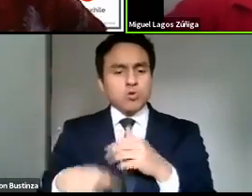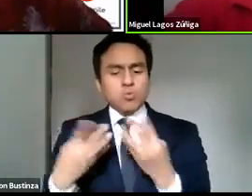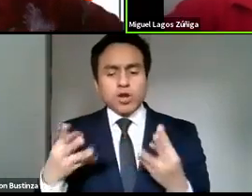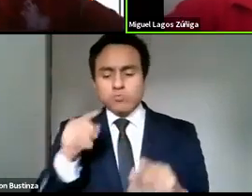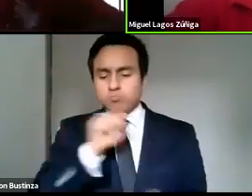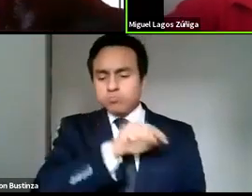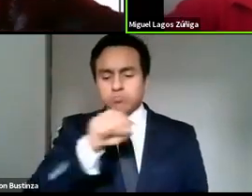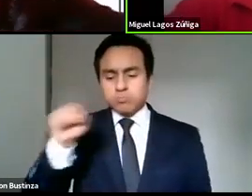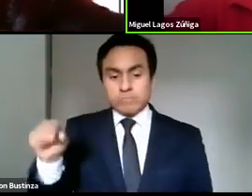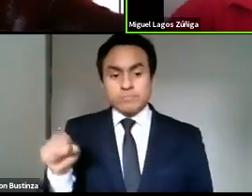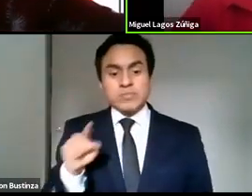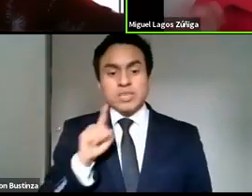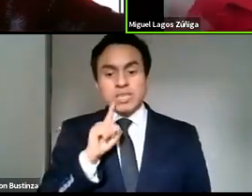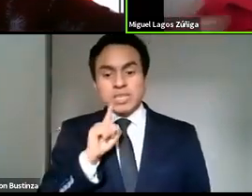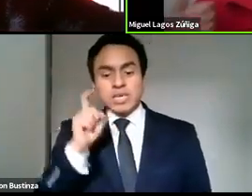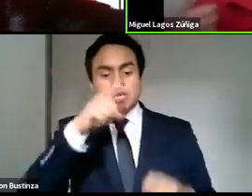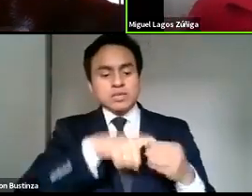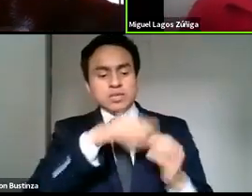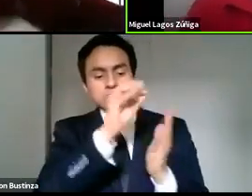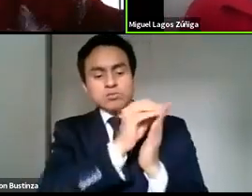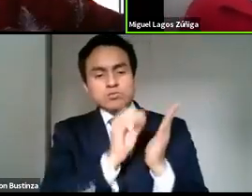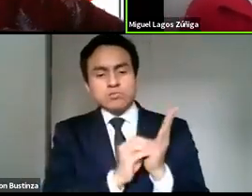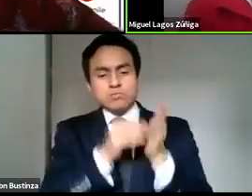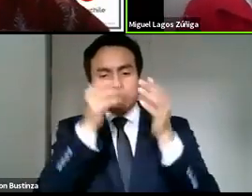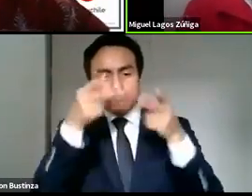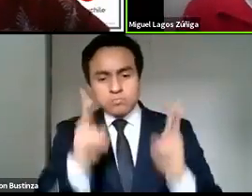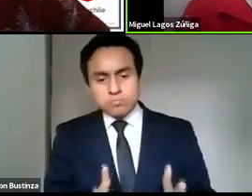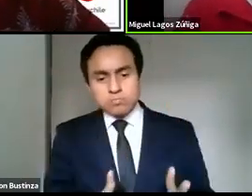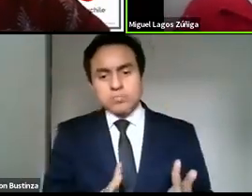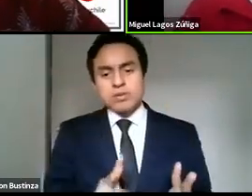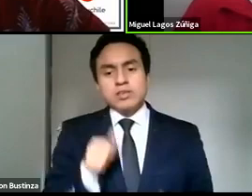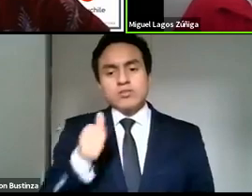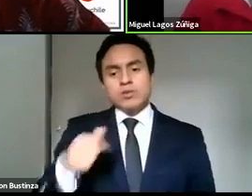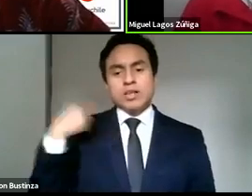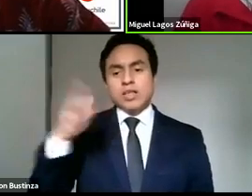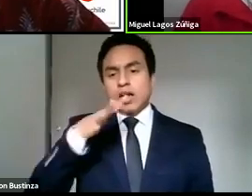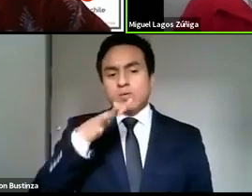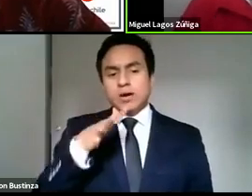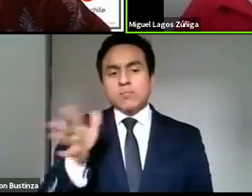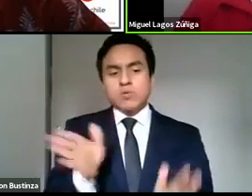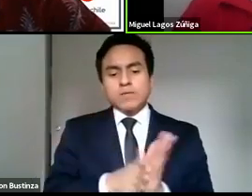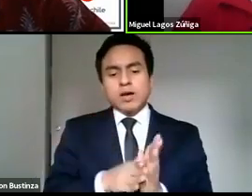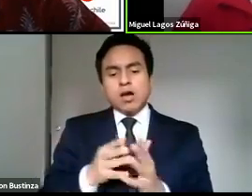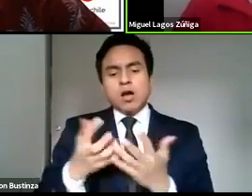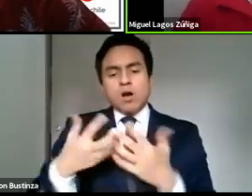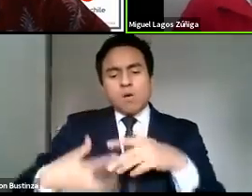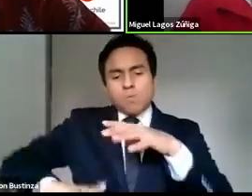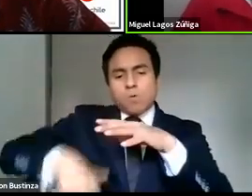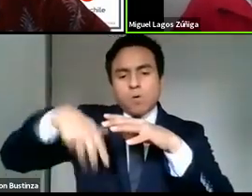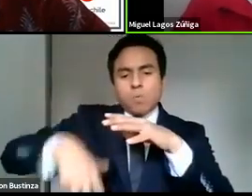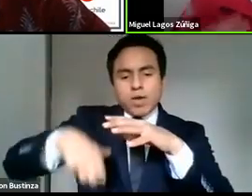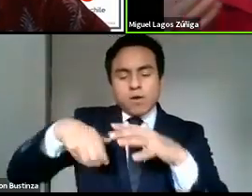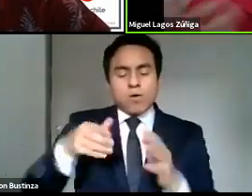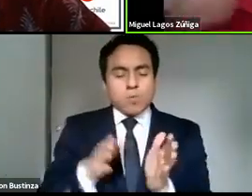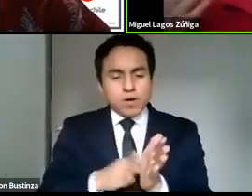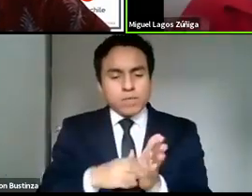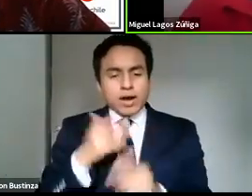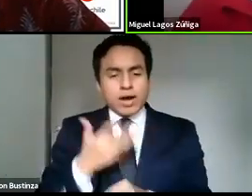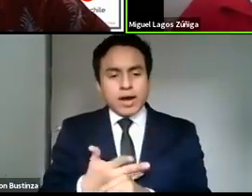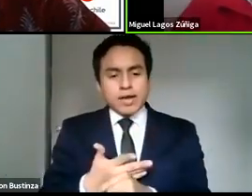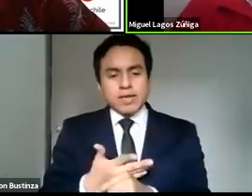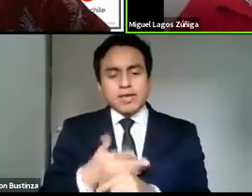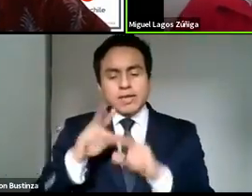pozos realmente están inscritos en la Dirección General de Agua con pruebas de bombeo eh, y haciendo un